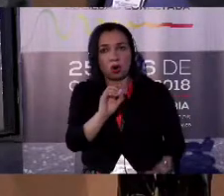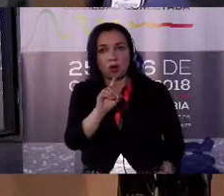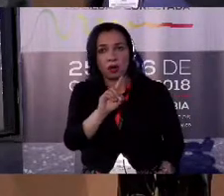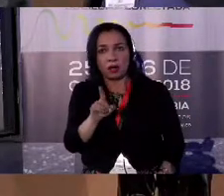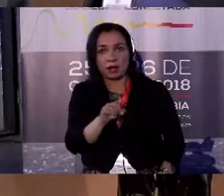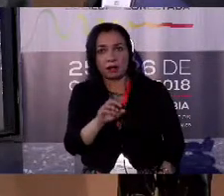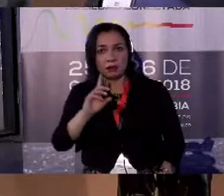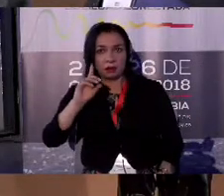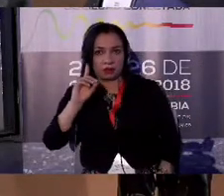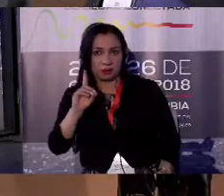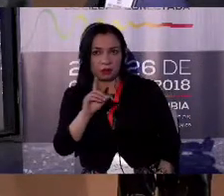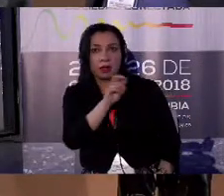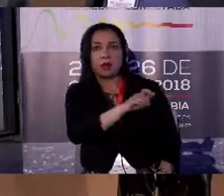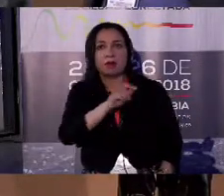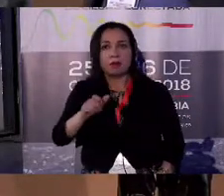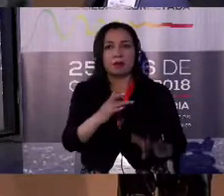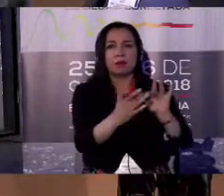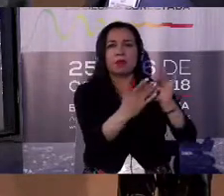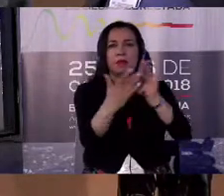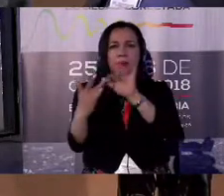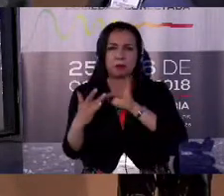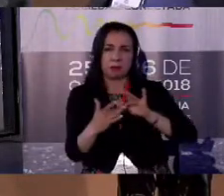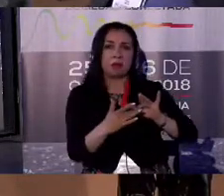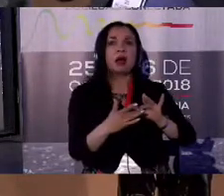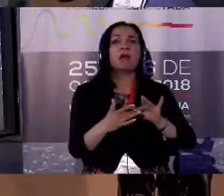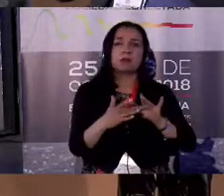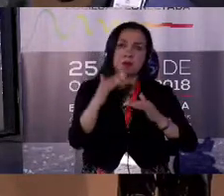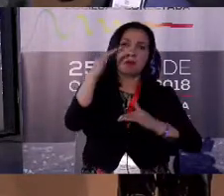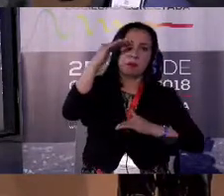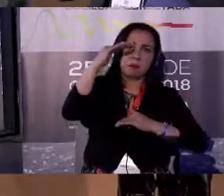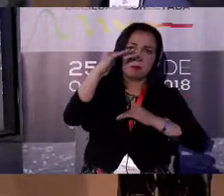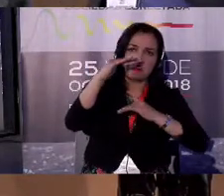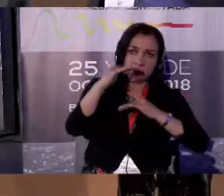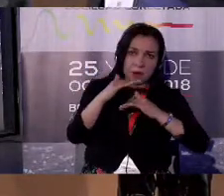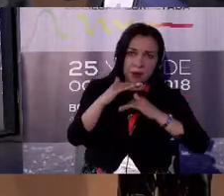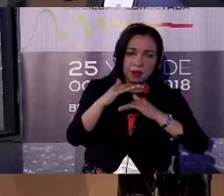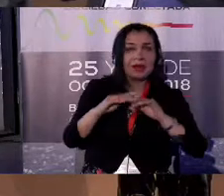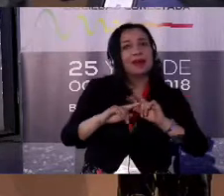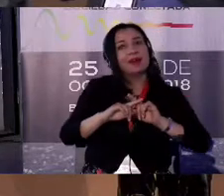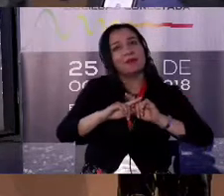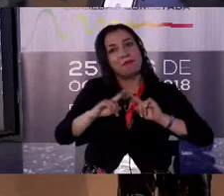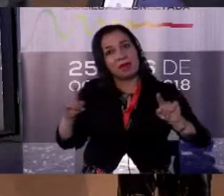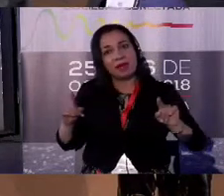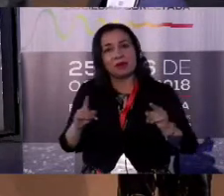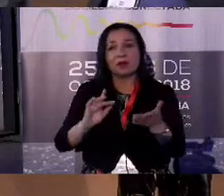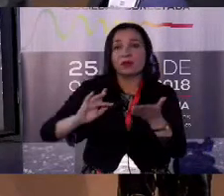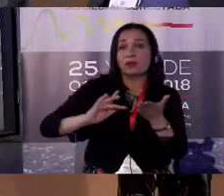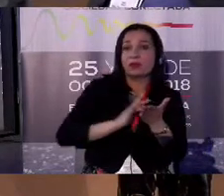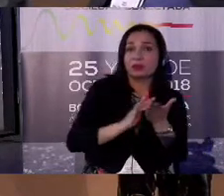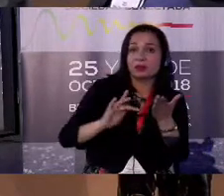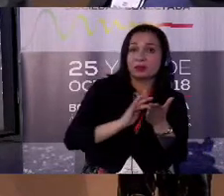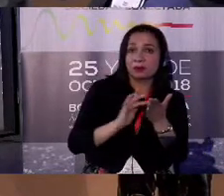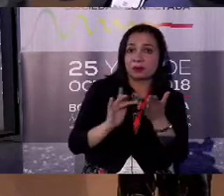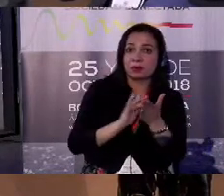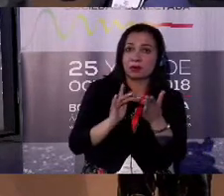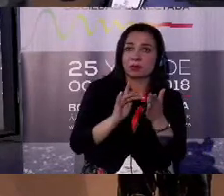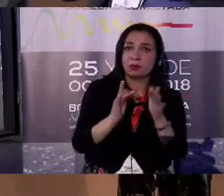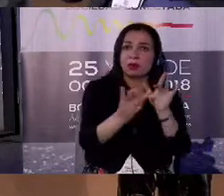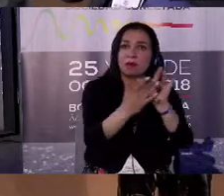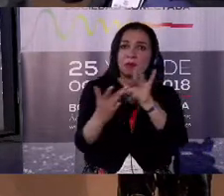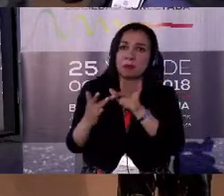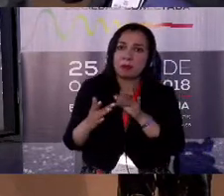en personas conectadas. Pero la brecha de dispositivos conectadas se está ampliando. Las estimaciones que hace Cisco para el